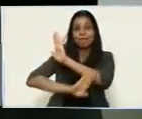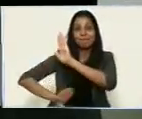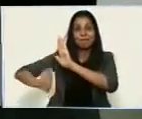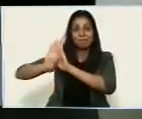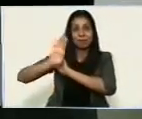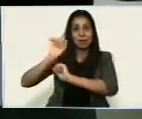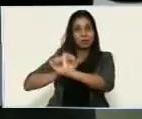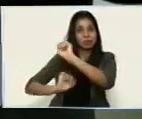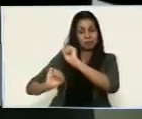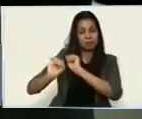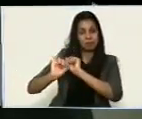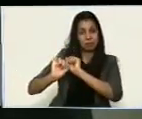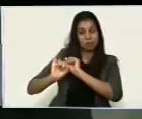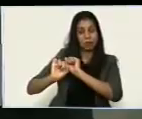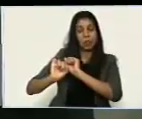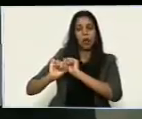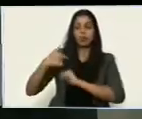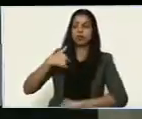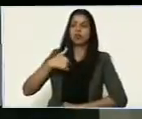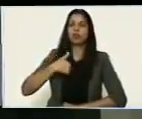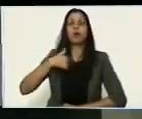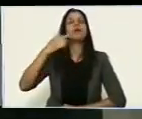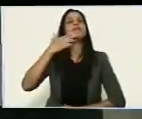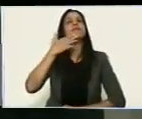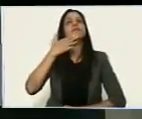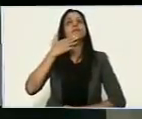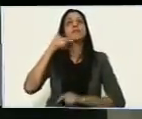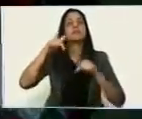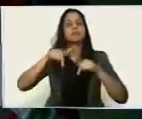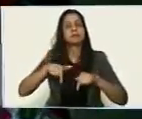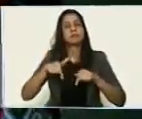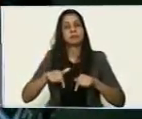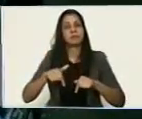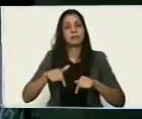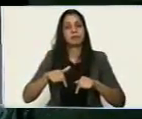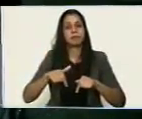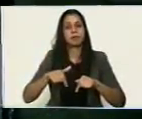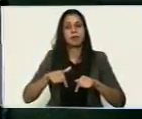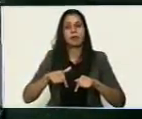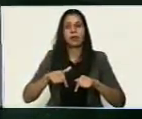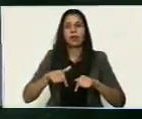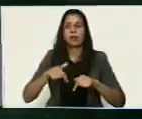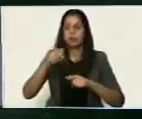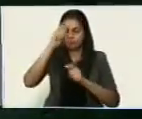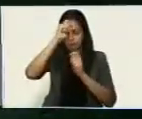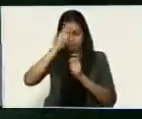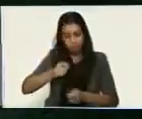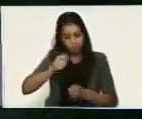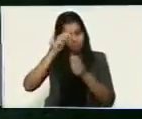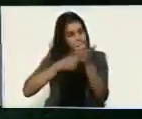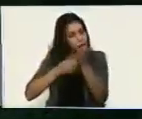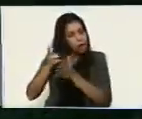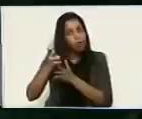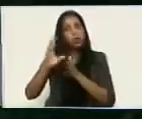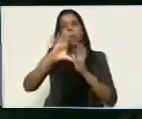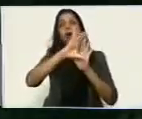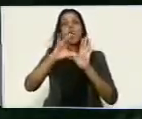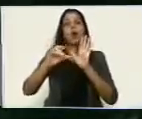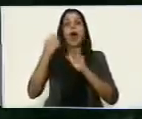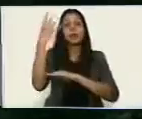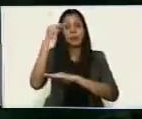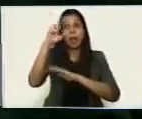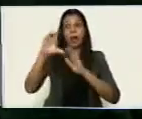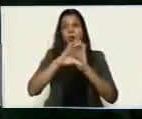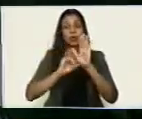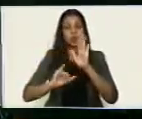Venezuela, por poner en alto el nombre de esta soberanísima Asamblea Nacional Constituyente.